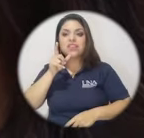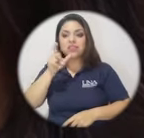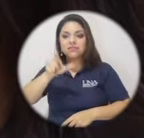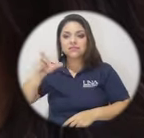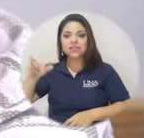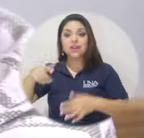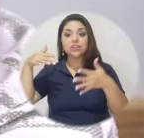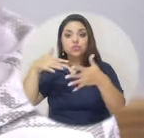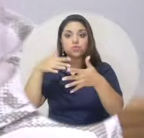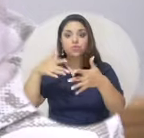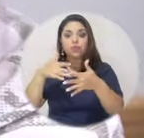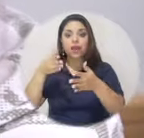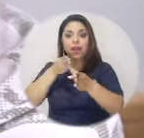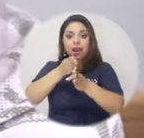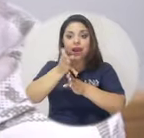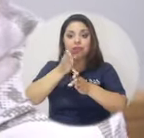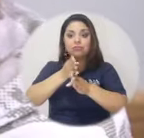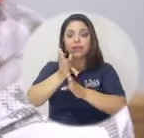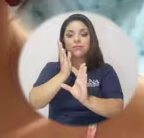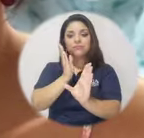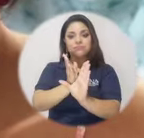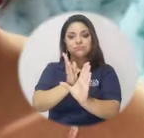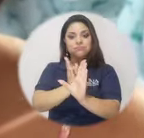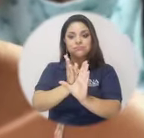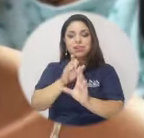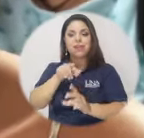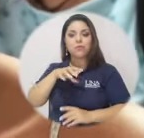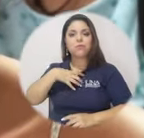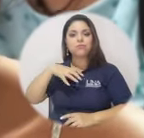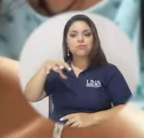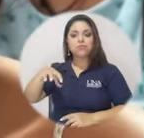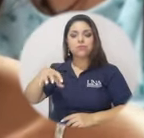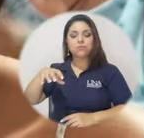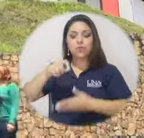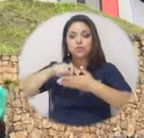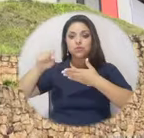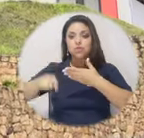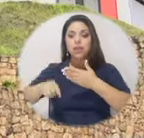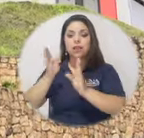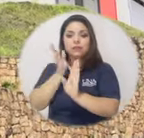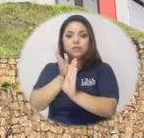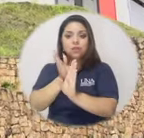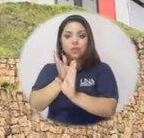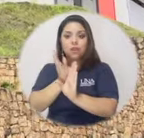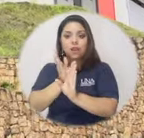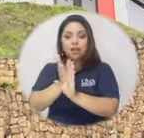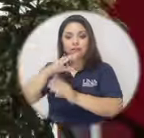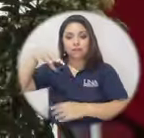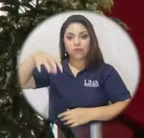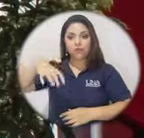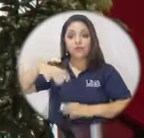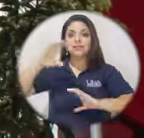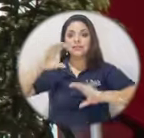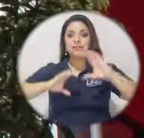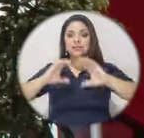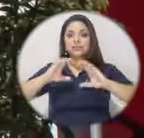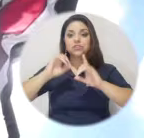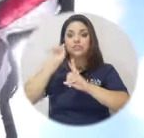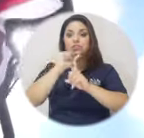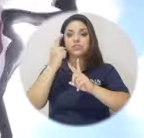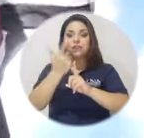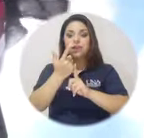estudian la carrera de psicología, misma que pertenece a la Escuela de Psicología de la Facultad de Ciencias Sociales de